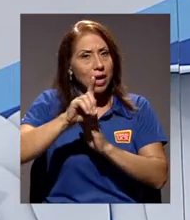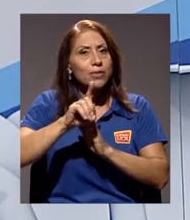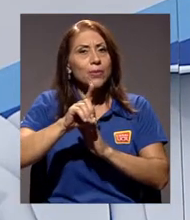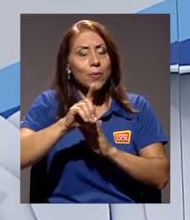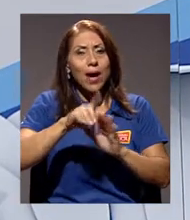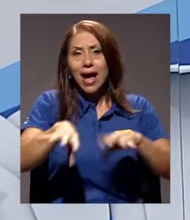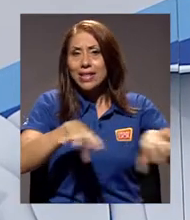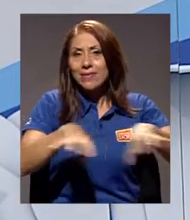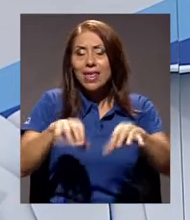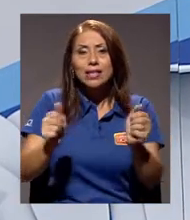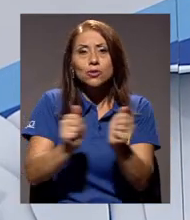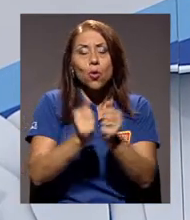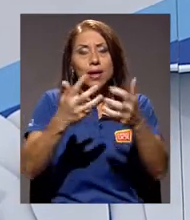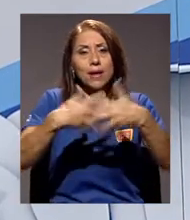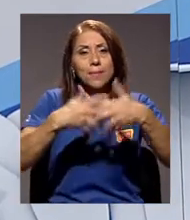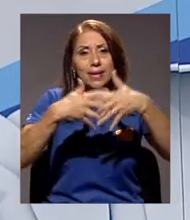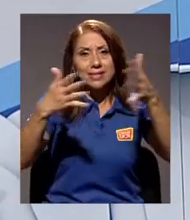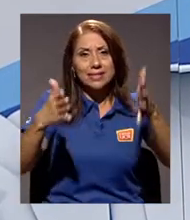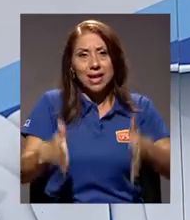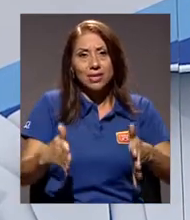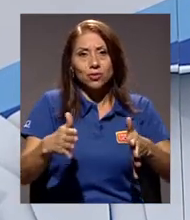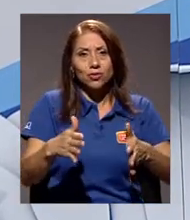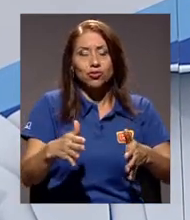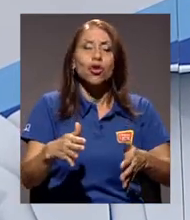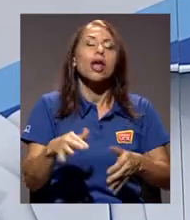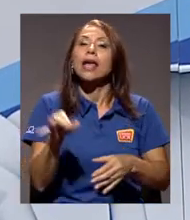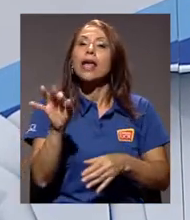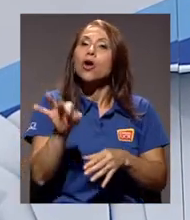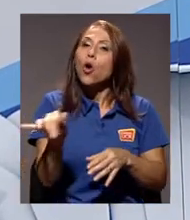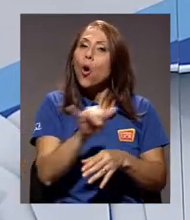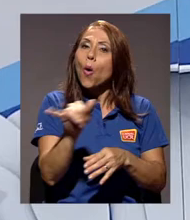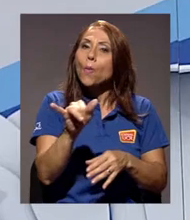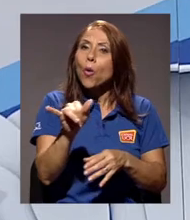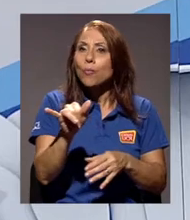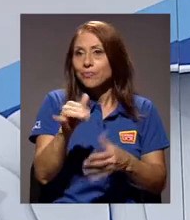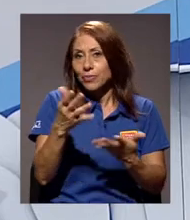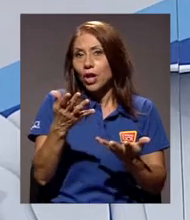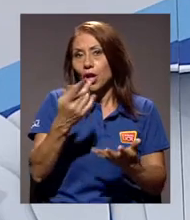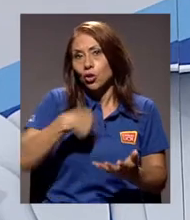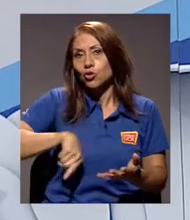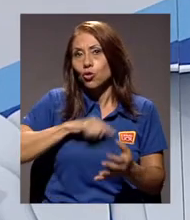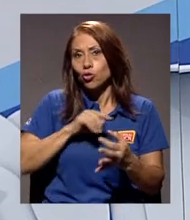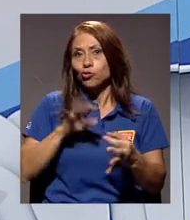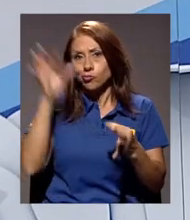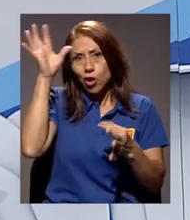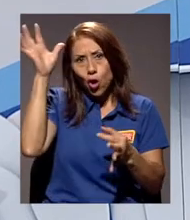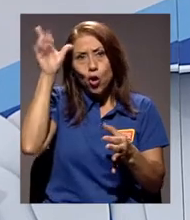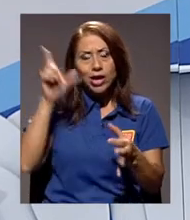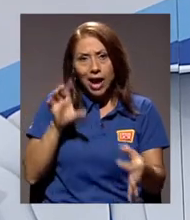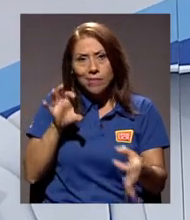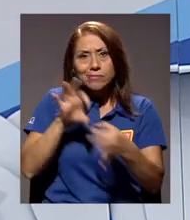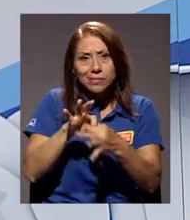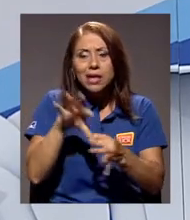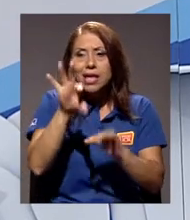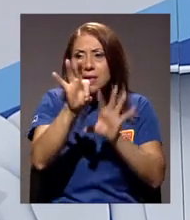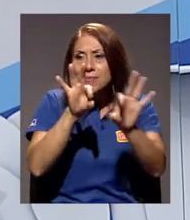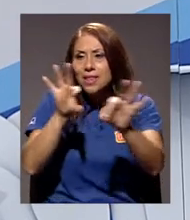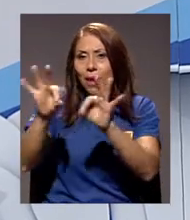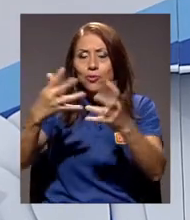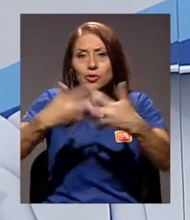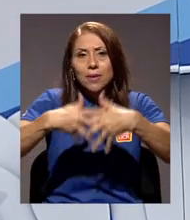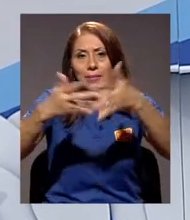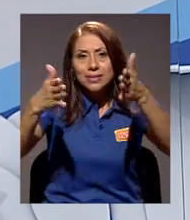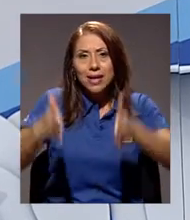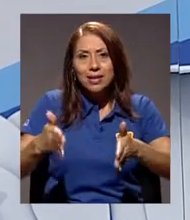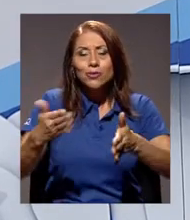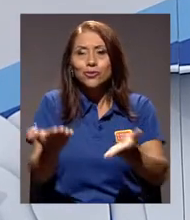actividades con empresarios invitamos como parte de la lógica para que los empresarios participen en estas actividades